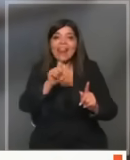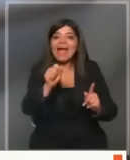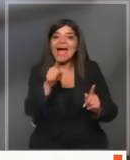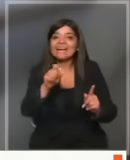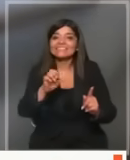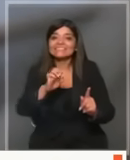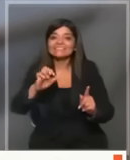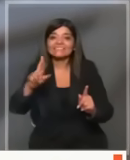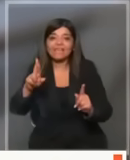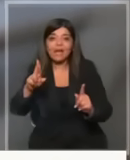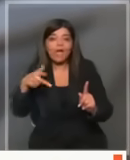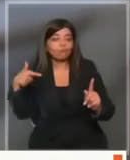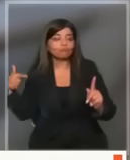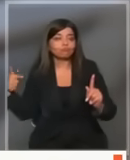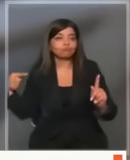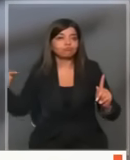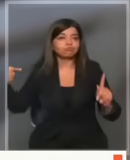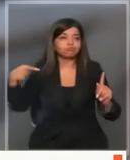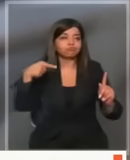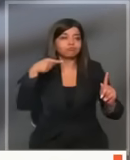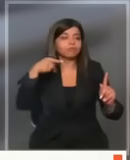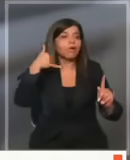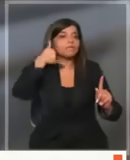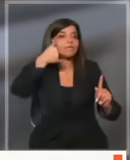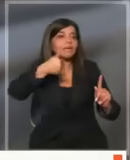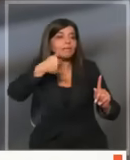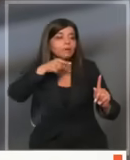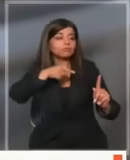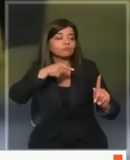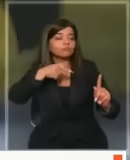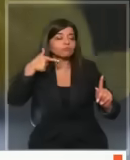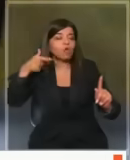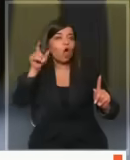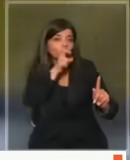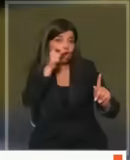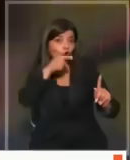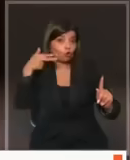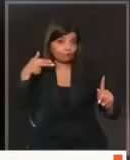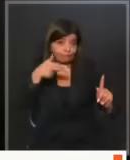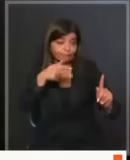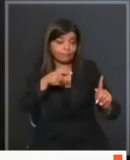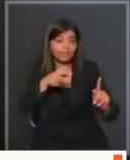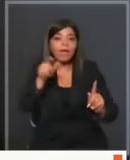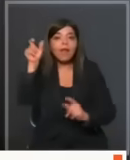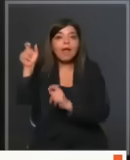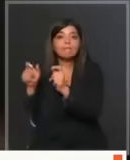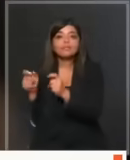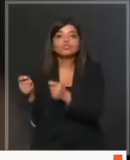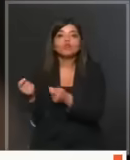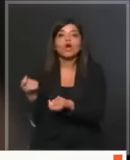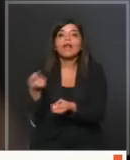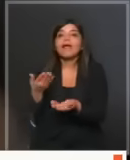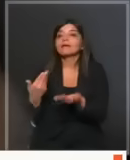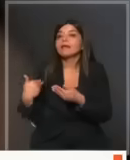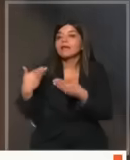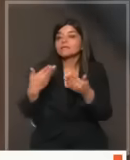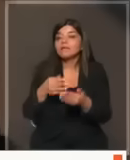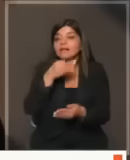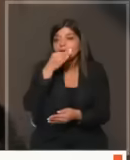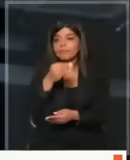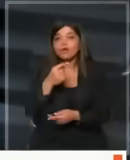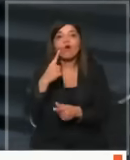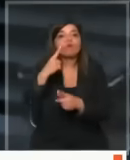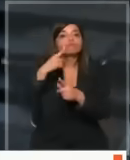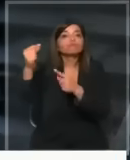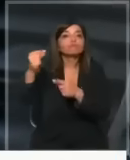para marcarla, mientras la llamaban. El sujeto que operativamente manejaba la entrega le dijo que se fuera camino a